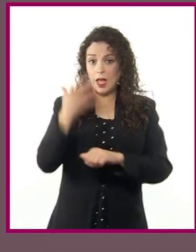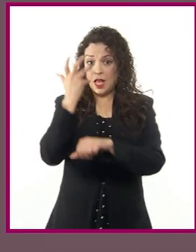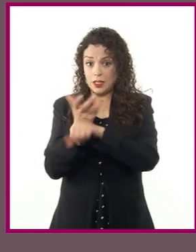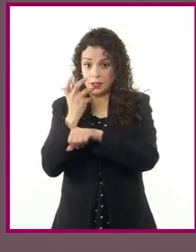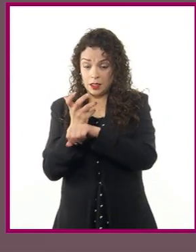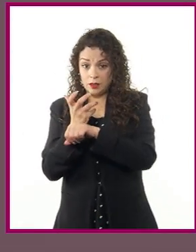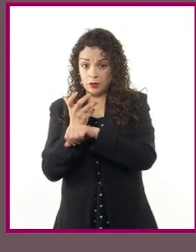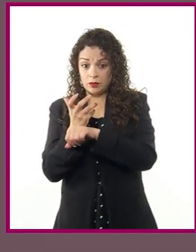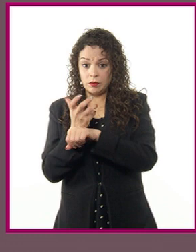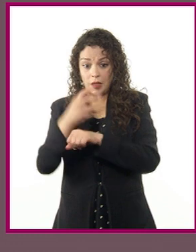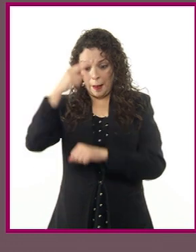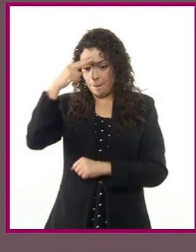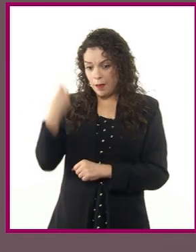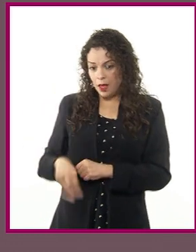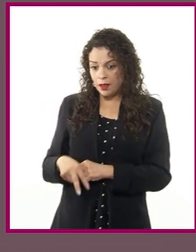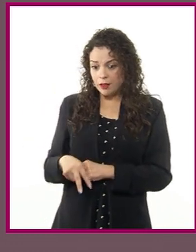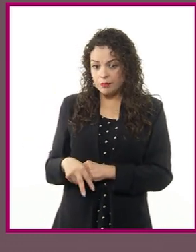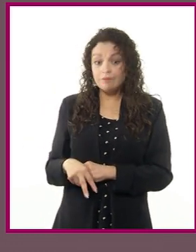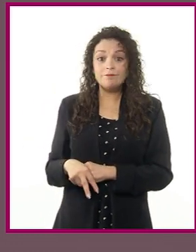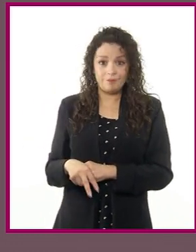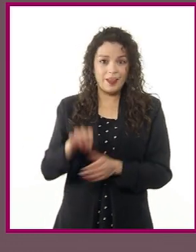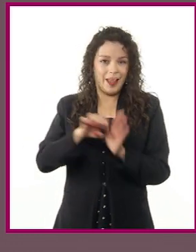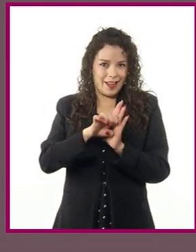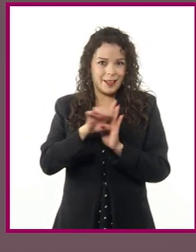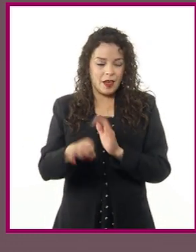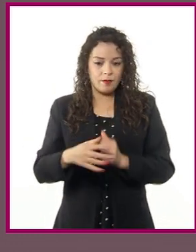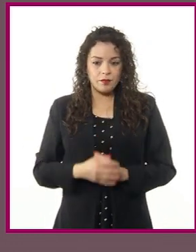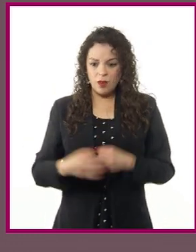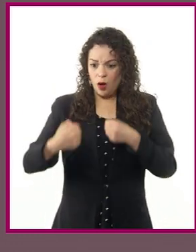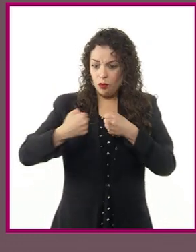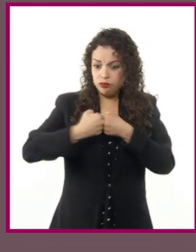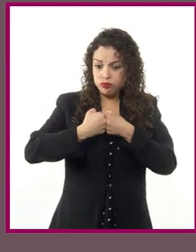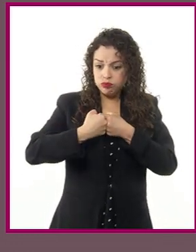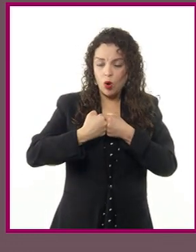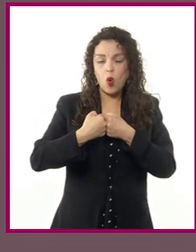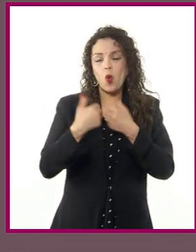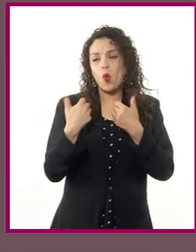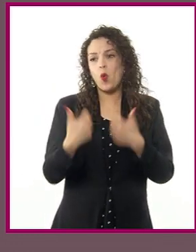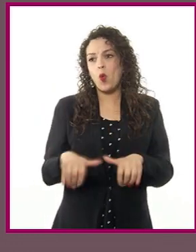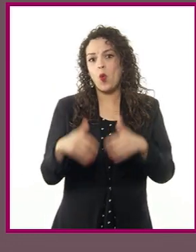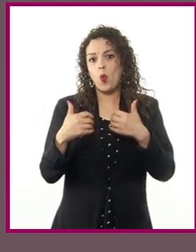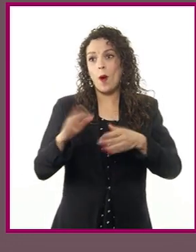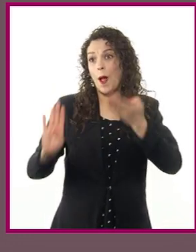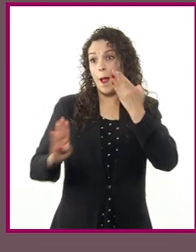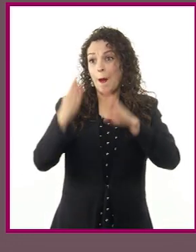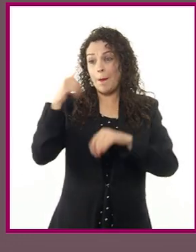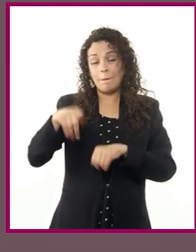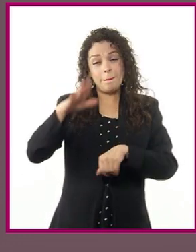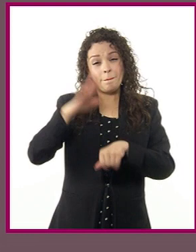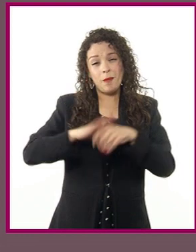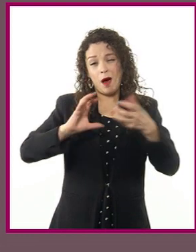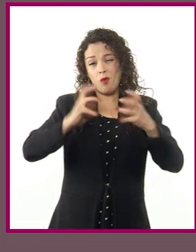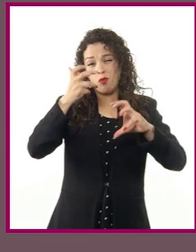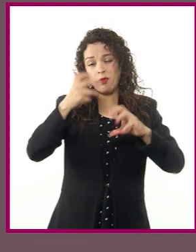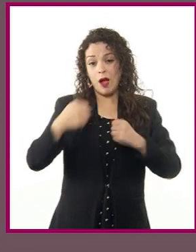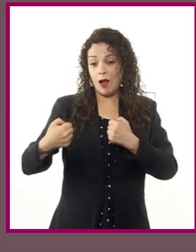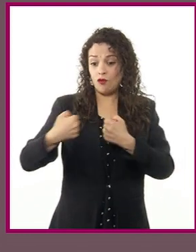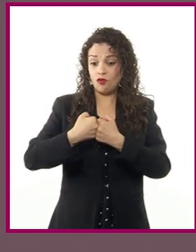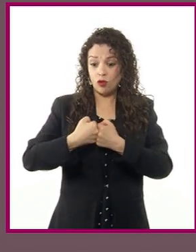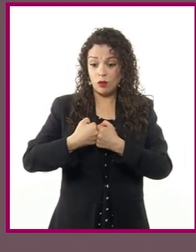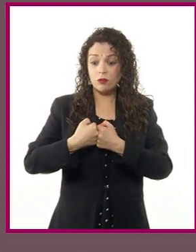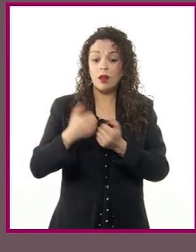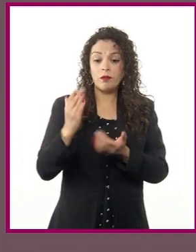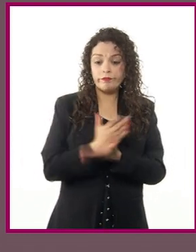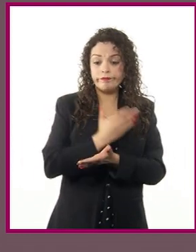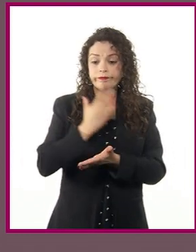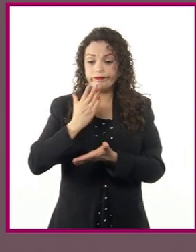de América y México existe una de las fronteras más contrastantes a nivel mundial, una frontera que separa a